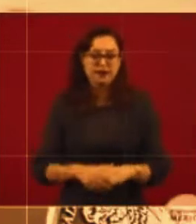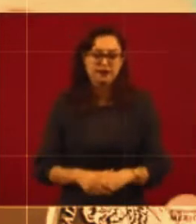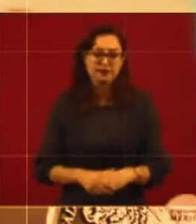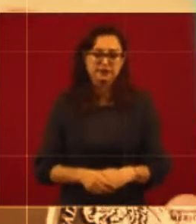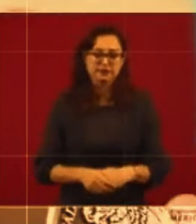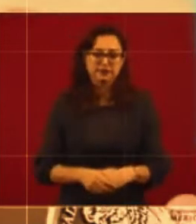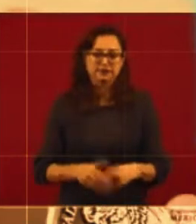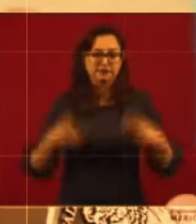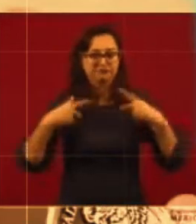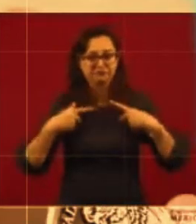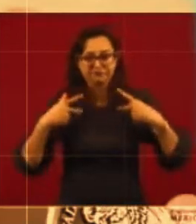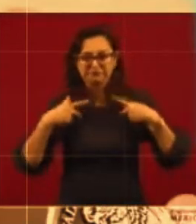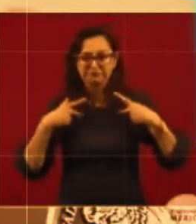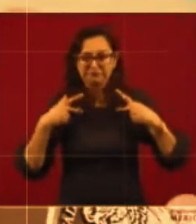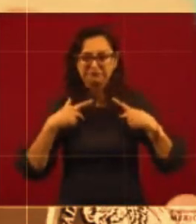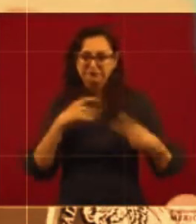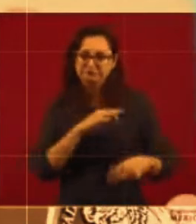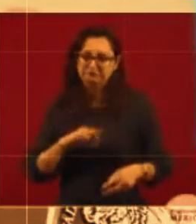feligreses